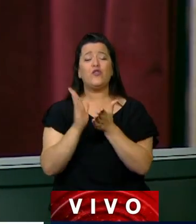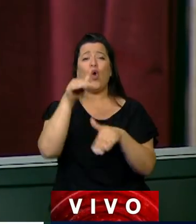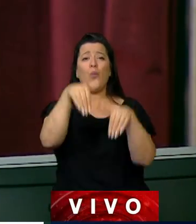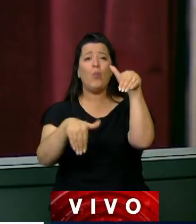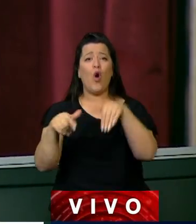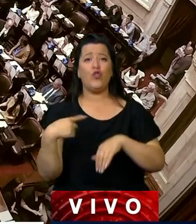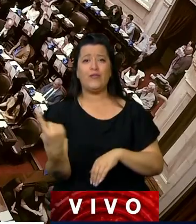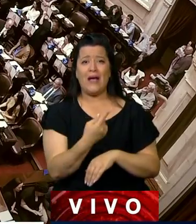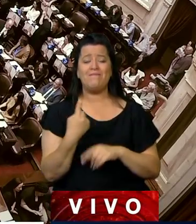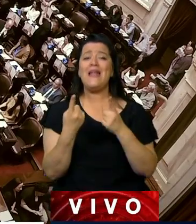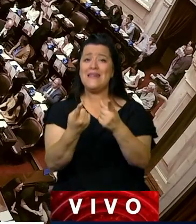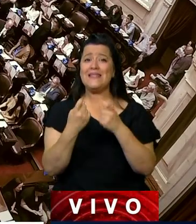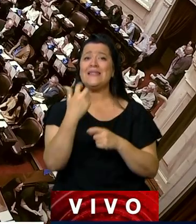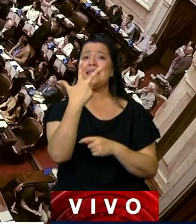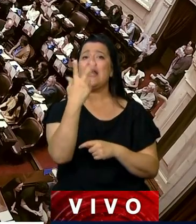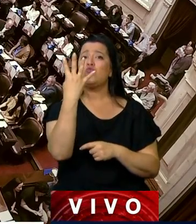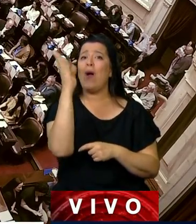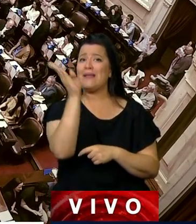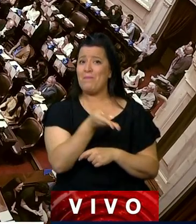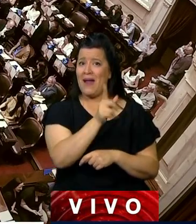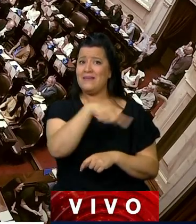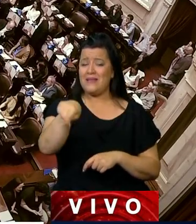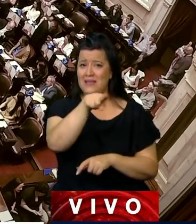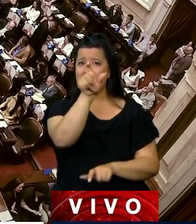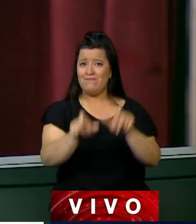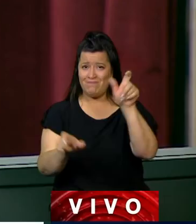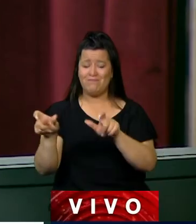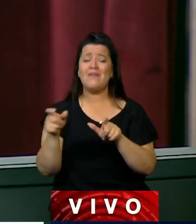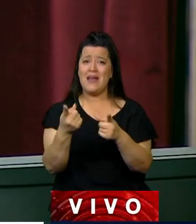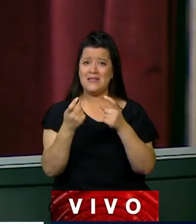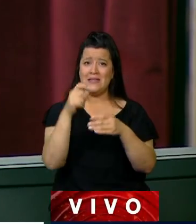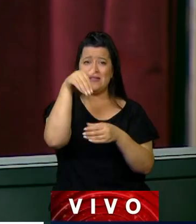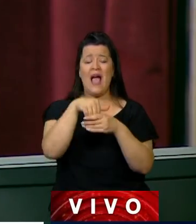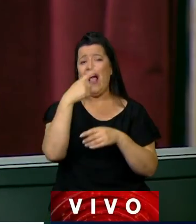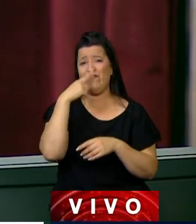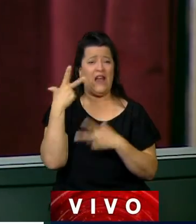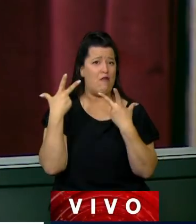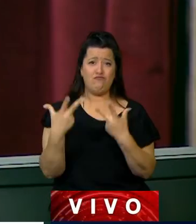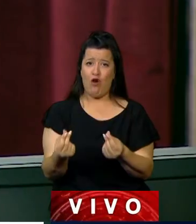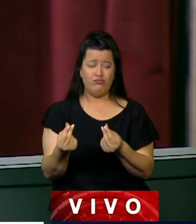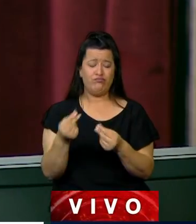reglamento. Se retienen las 3/4 partes de los votos que se emitan. Resulta negativo.